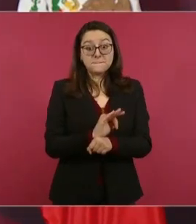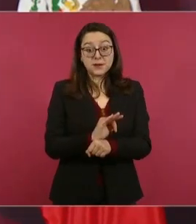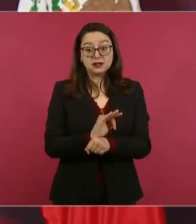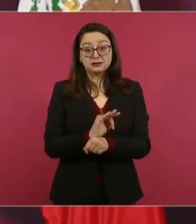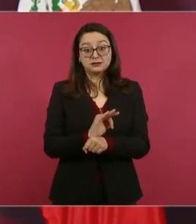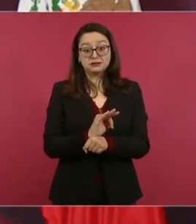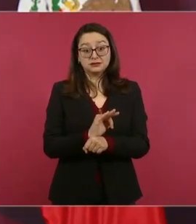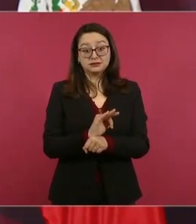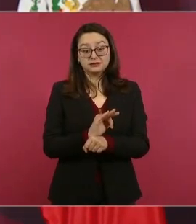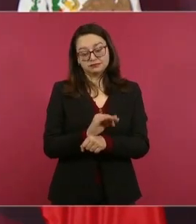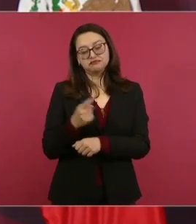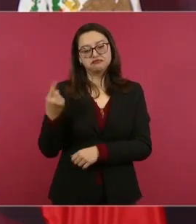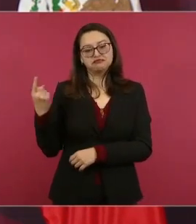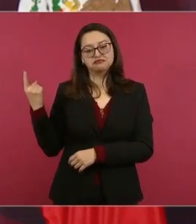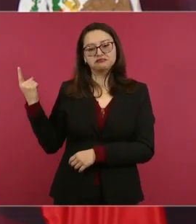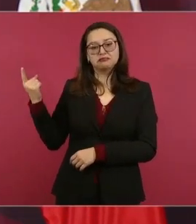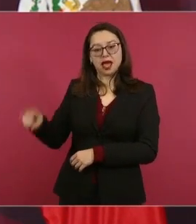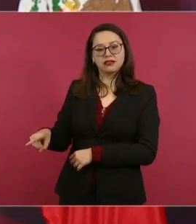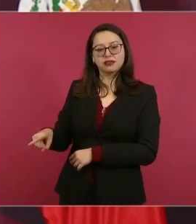por consigna,